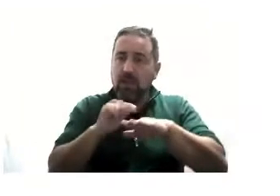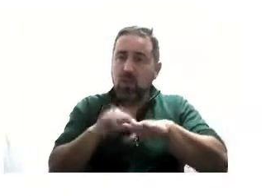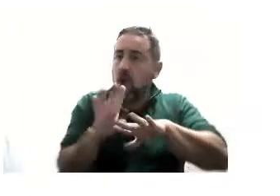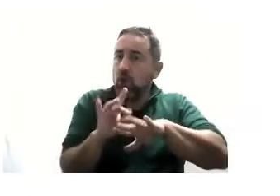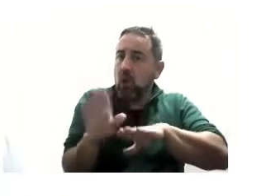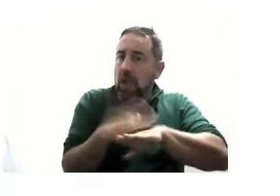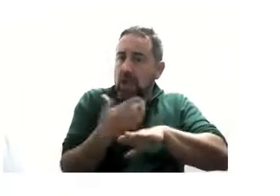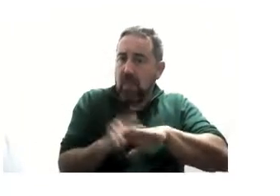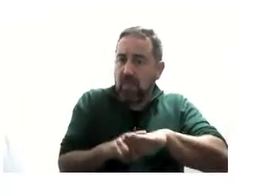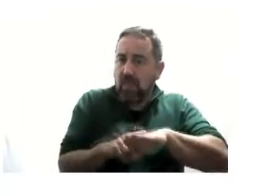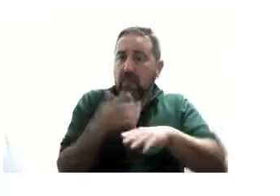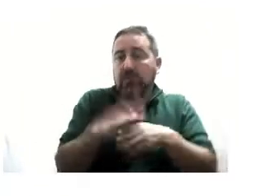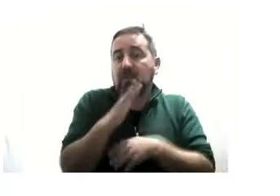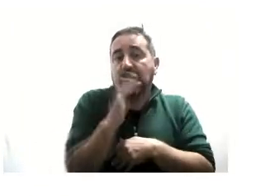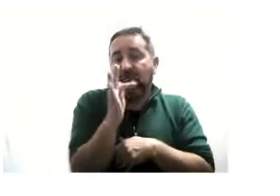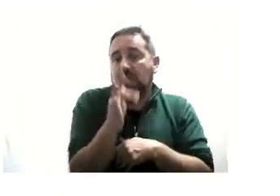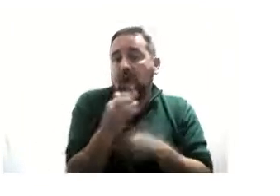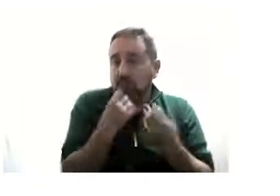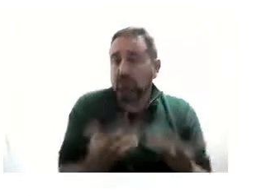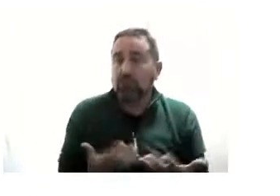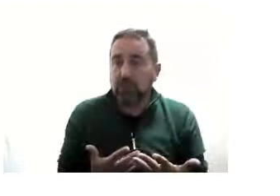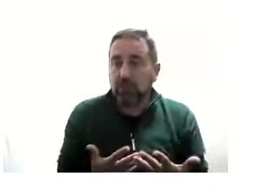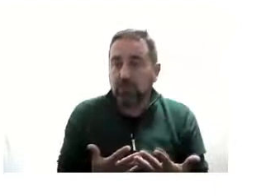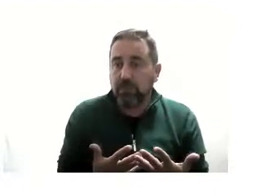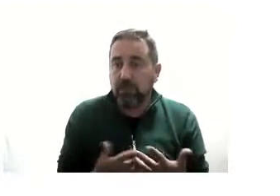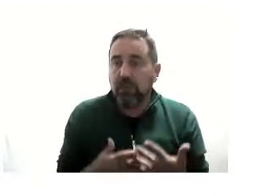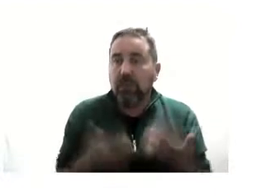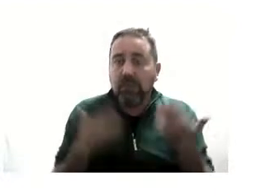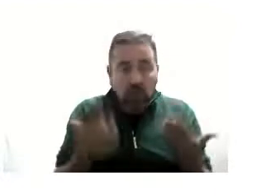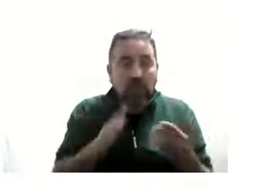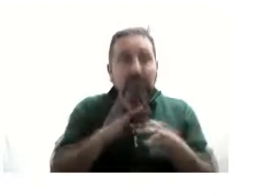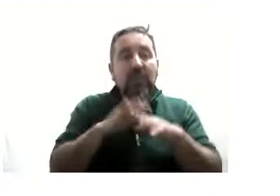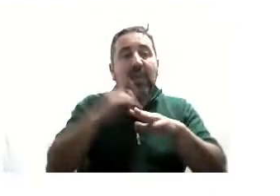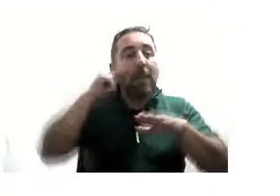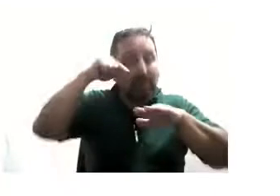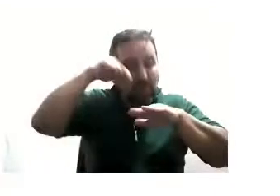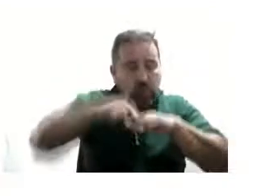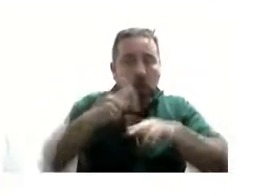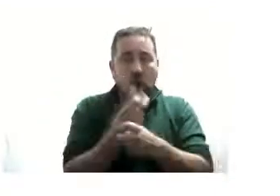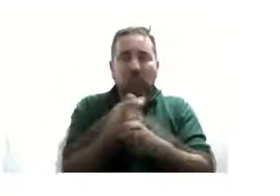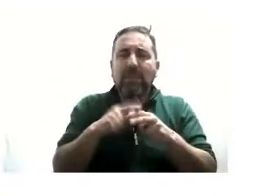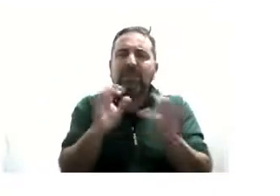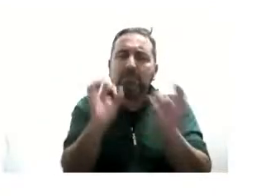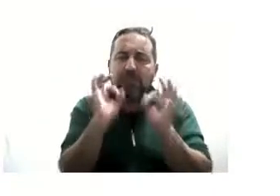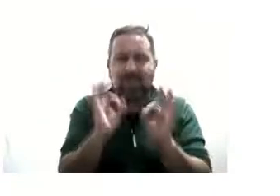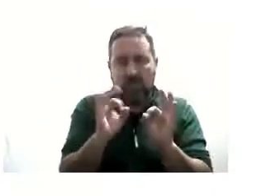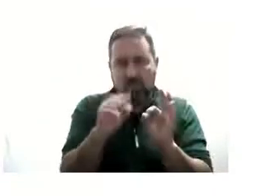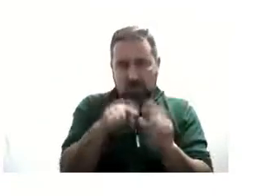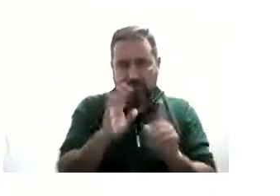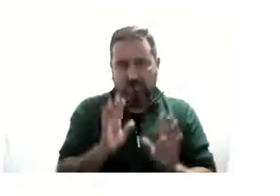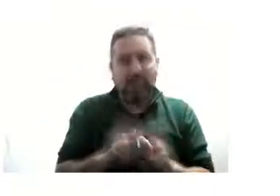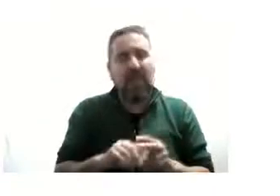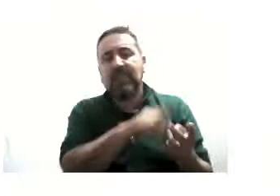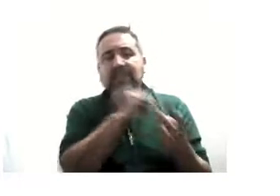cual es una ventaja considerable. Con lo cual, estos serían los implantes de conducción ósea, digamos, específicos para esta situación. En segundo